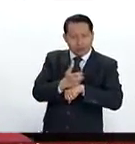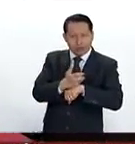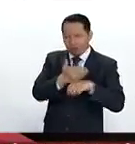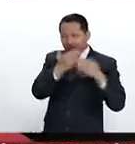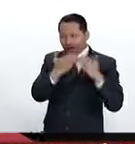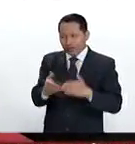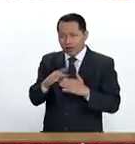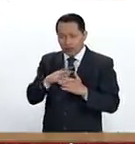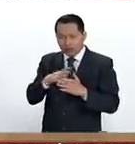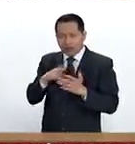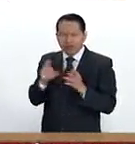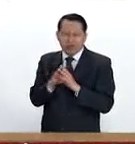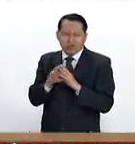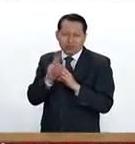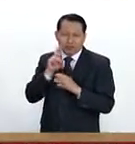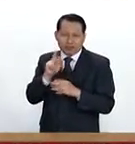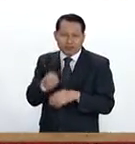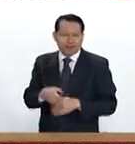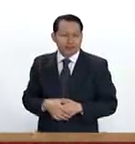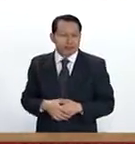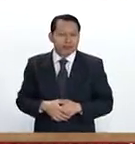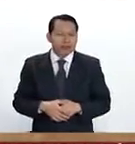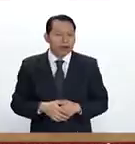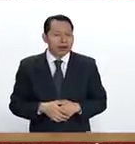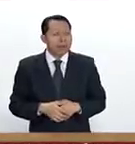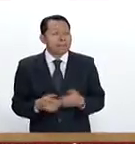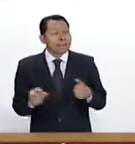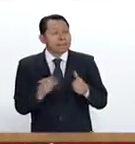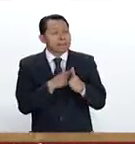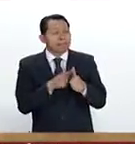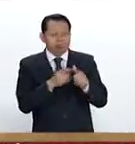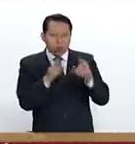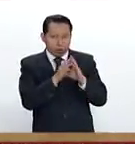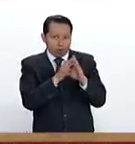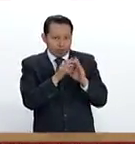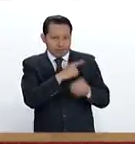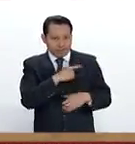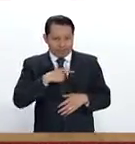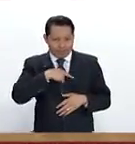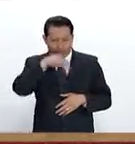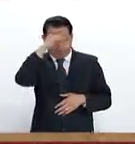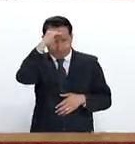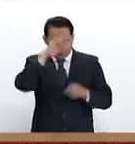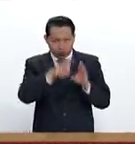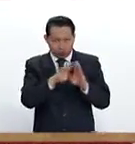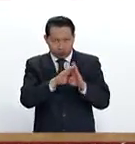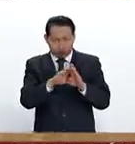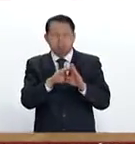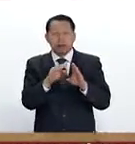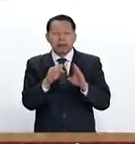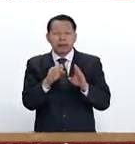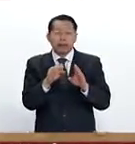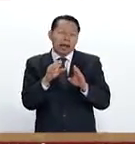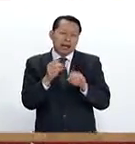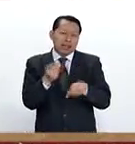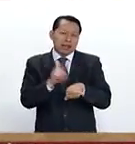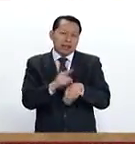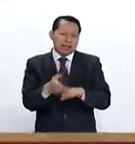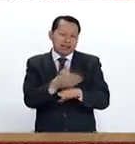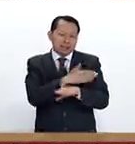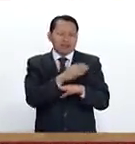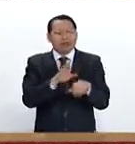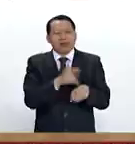las cosas sobre la mesa? Bueno, en primer lugar hay que tener en mente que días antes del encuentro, como ha sido el caso en